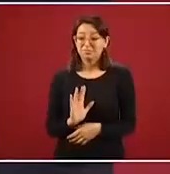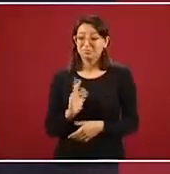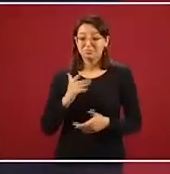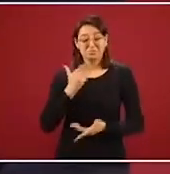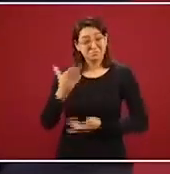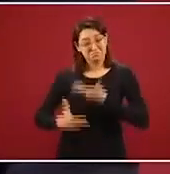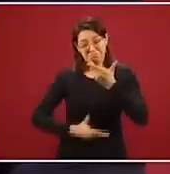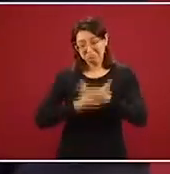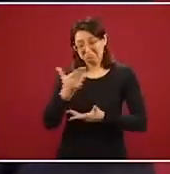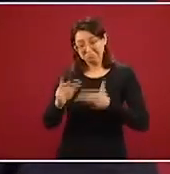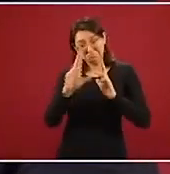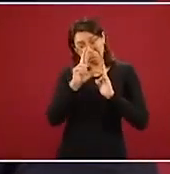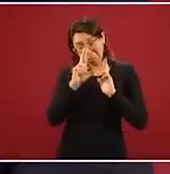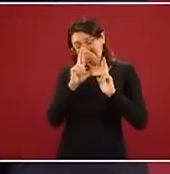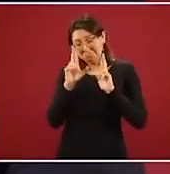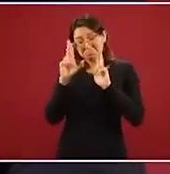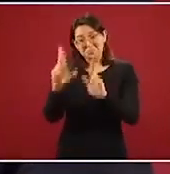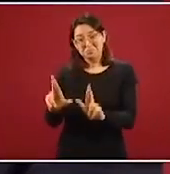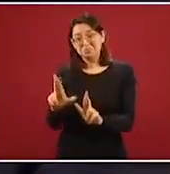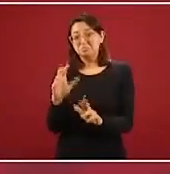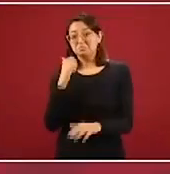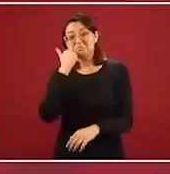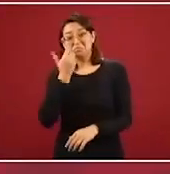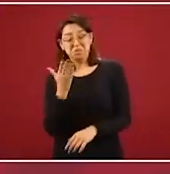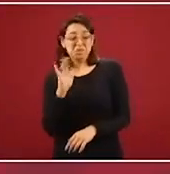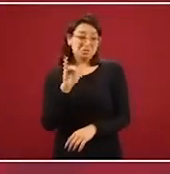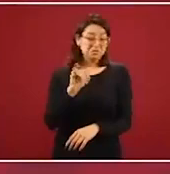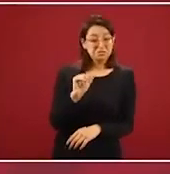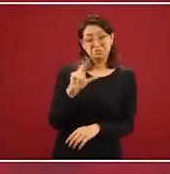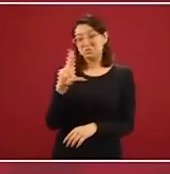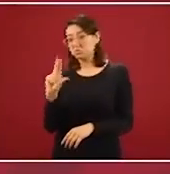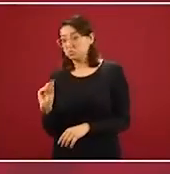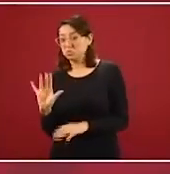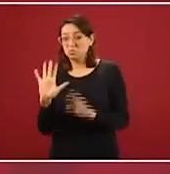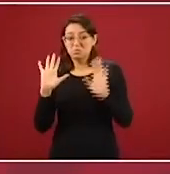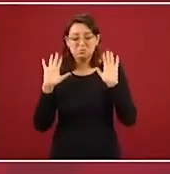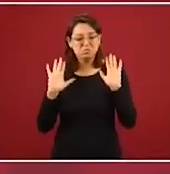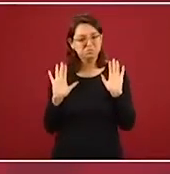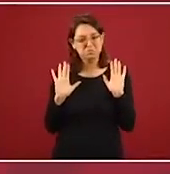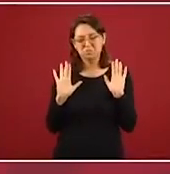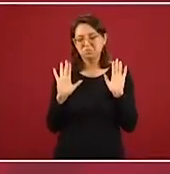respetuosa, que no se vaya a malinterpretar,